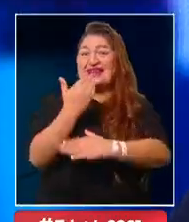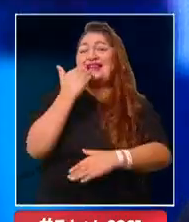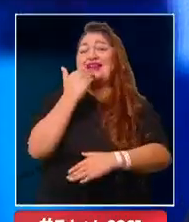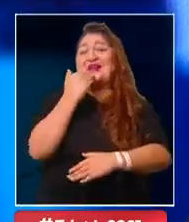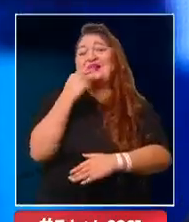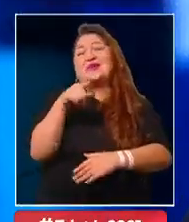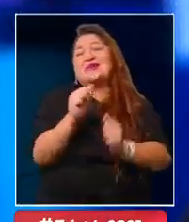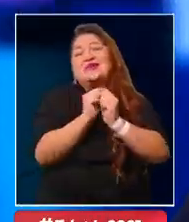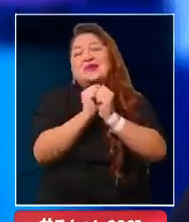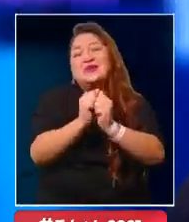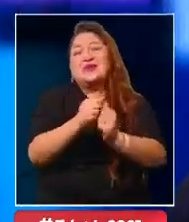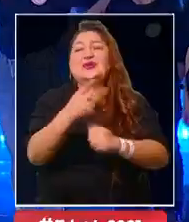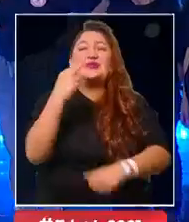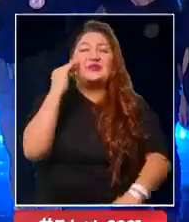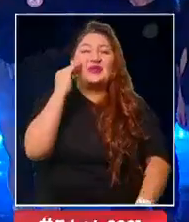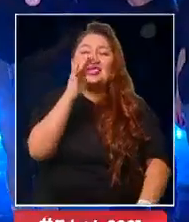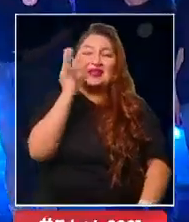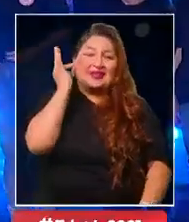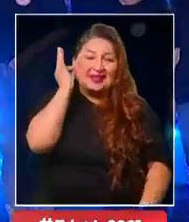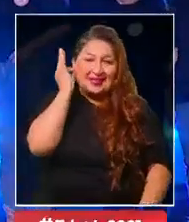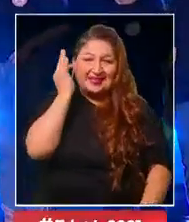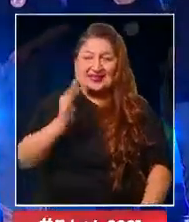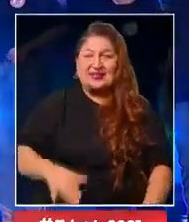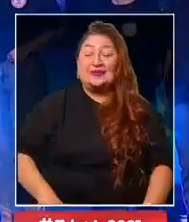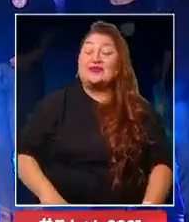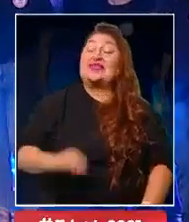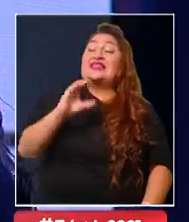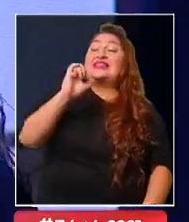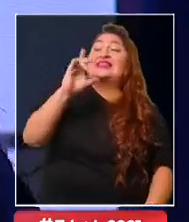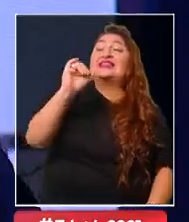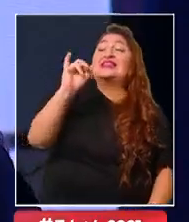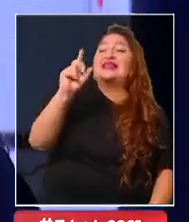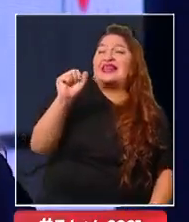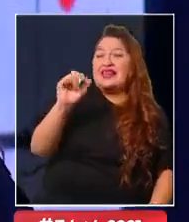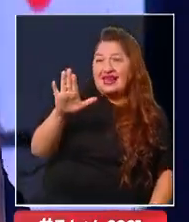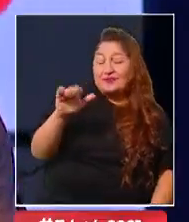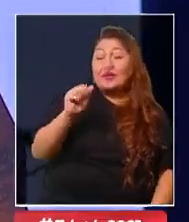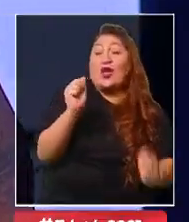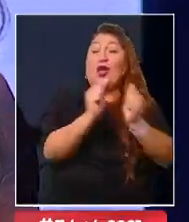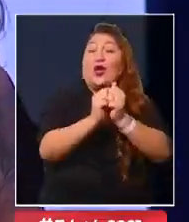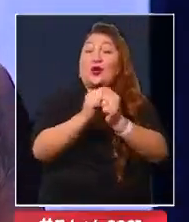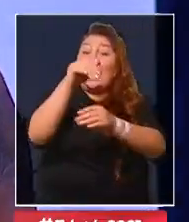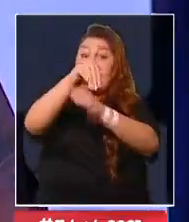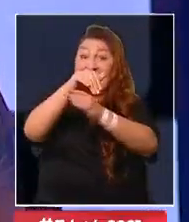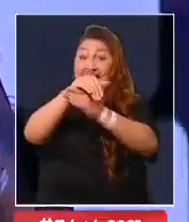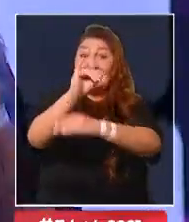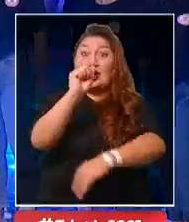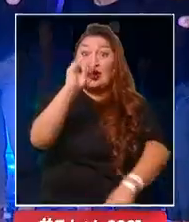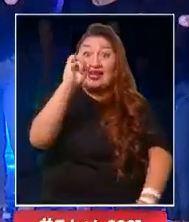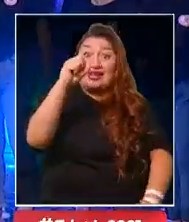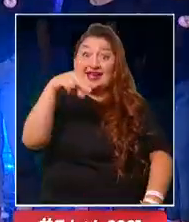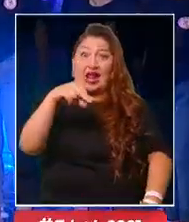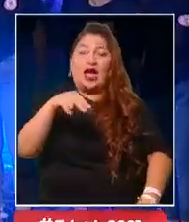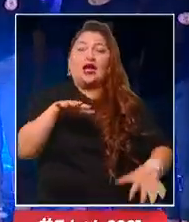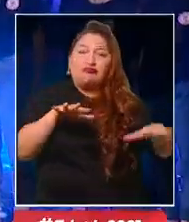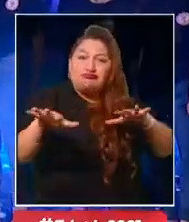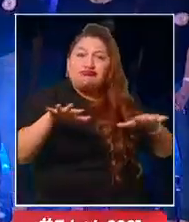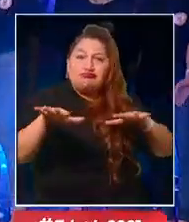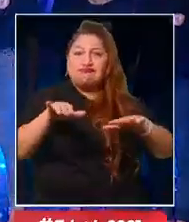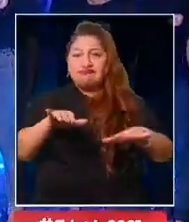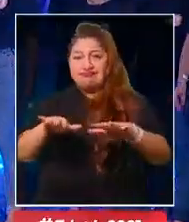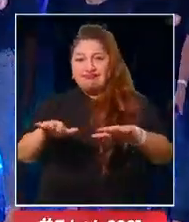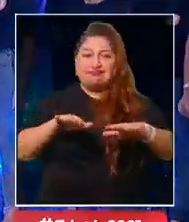niñita. Gracias por ese compromiso. Cecilia. ¿Qué, mi amor? Con Ian. Con Ian en la tarde estuvimos rapeando. No me digas. Así que pregúntale